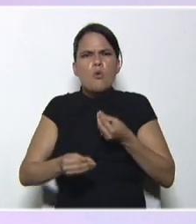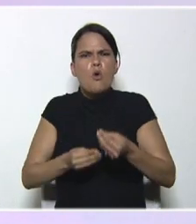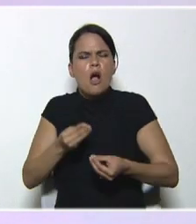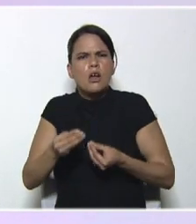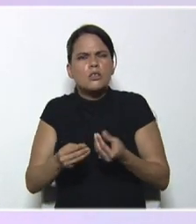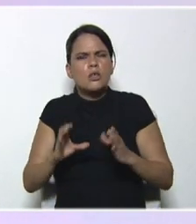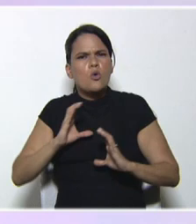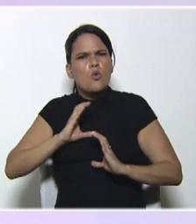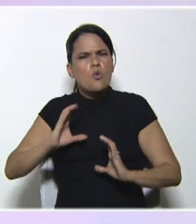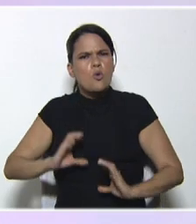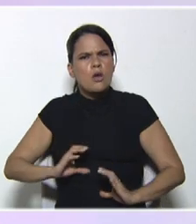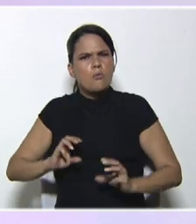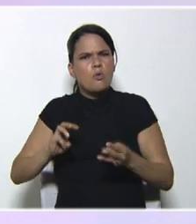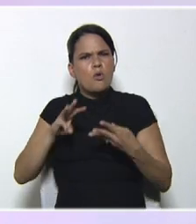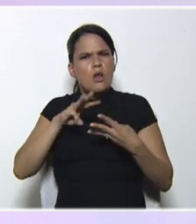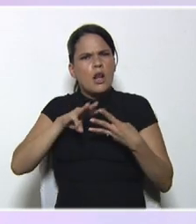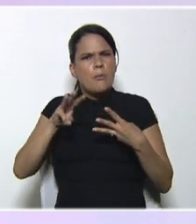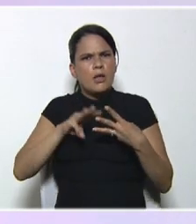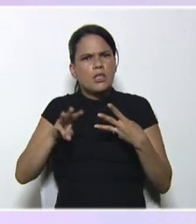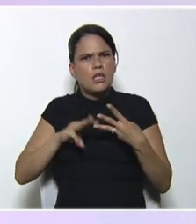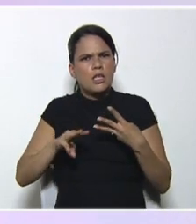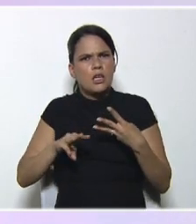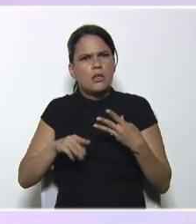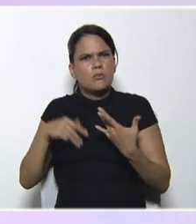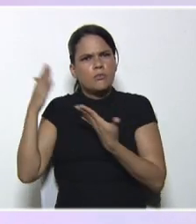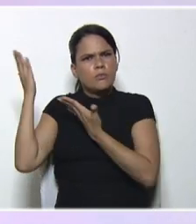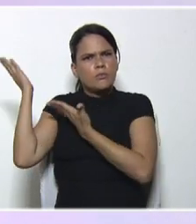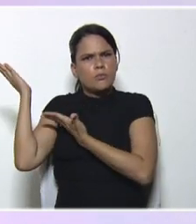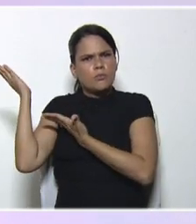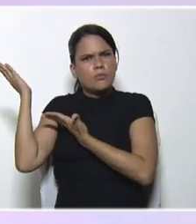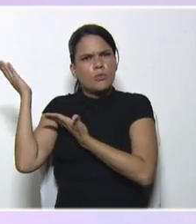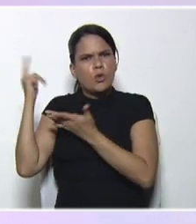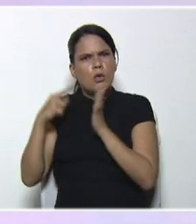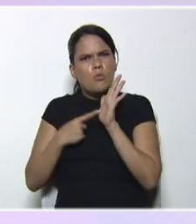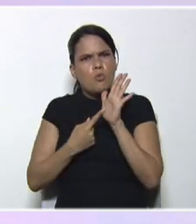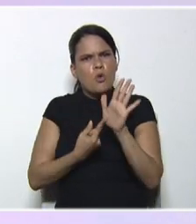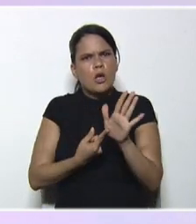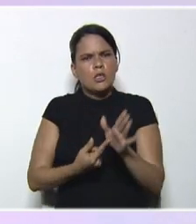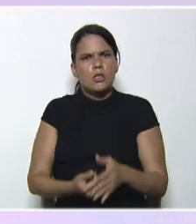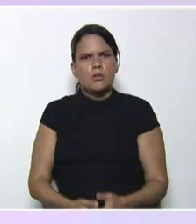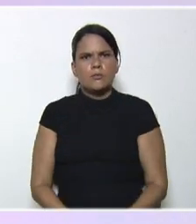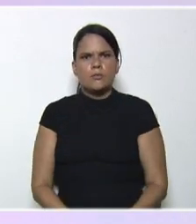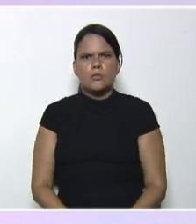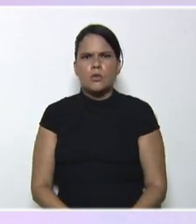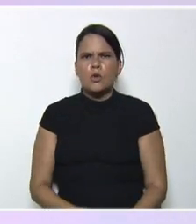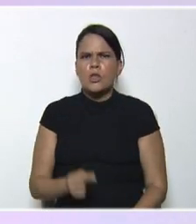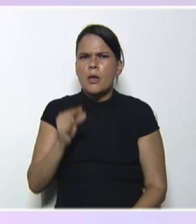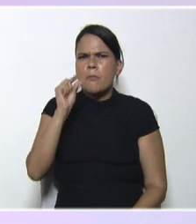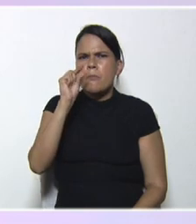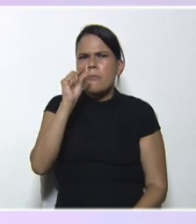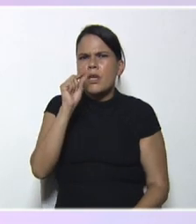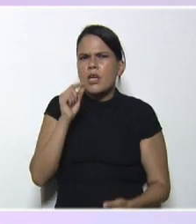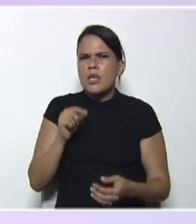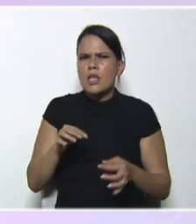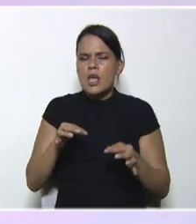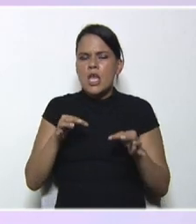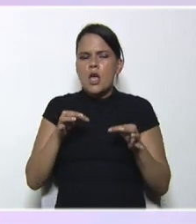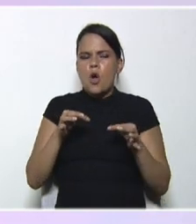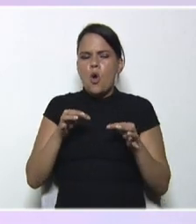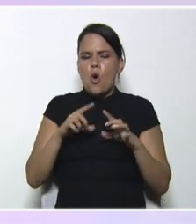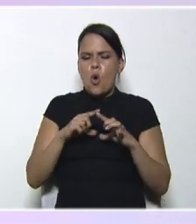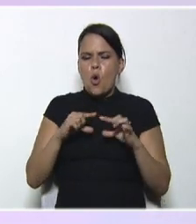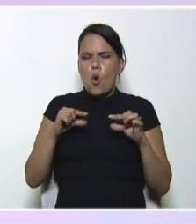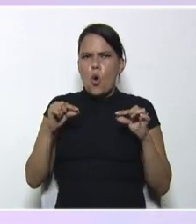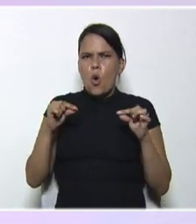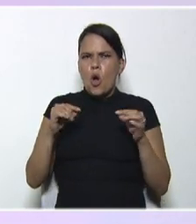Acá le tengo una muestra de unas pequeñas partículas de hojas secas,